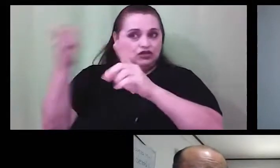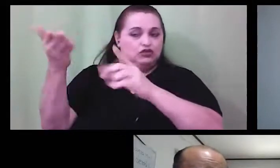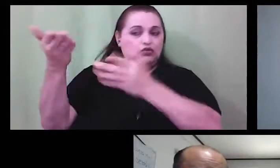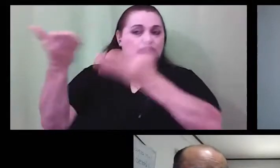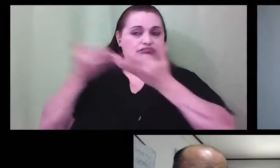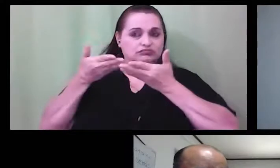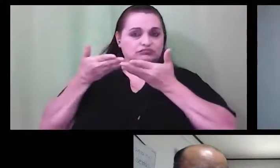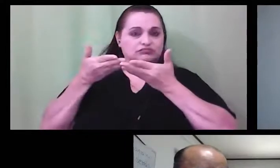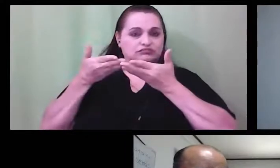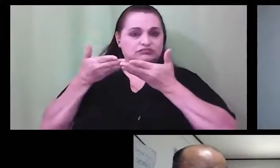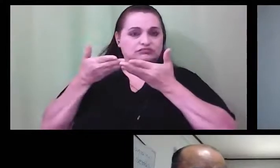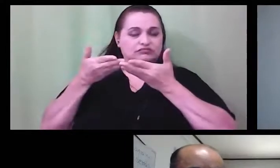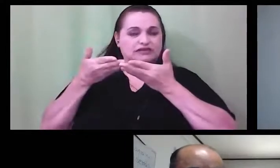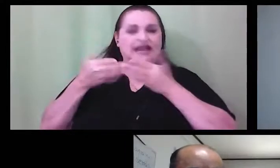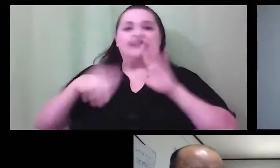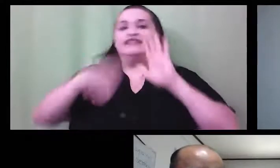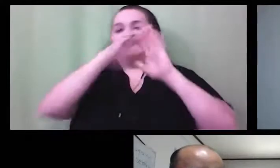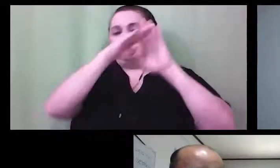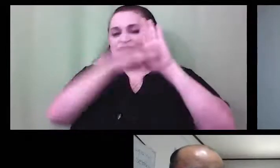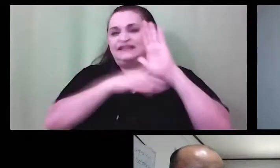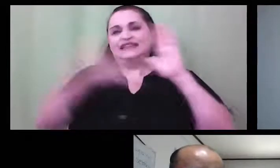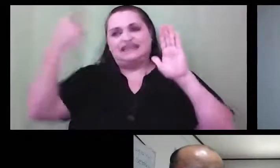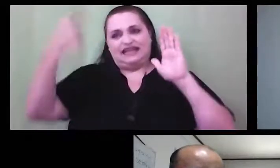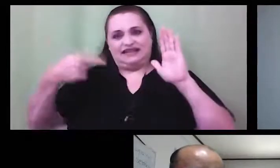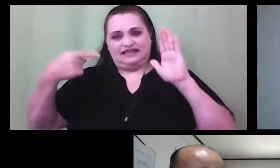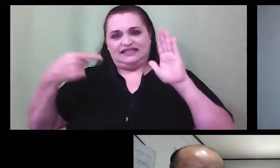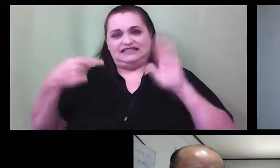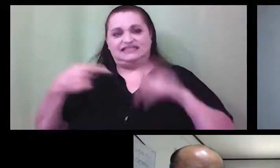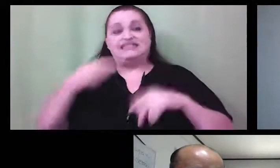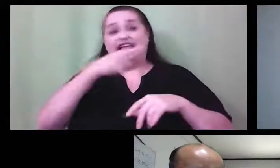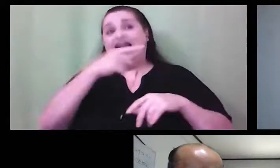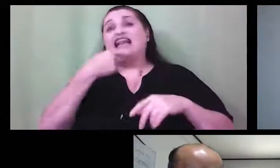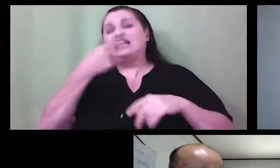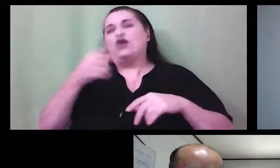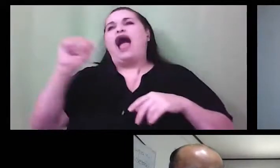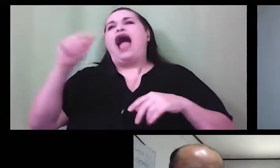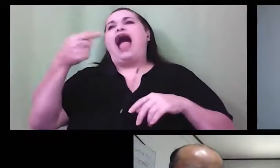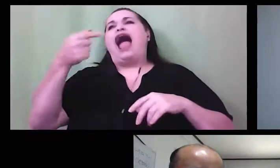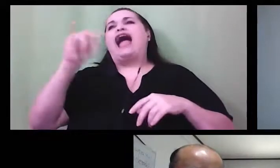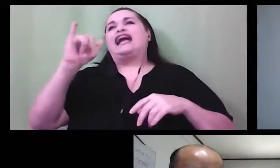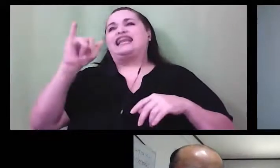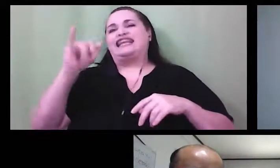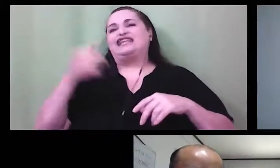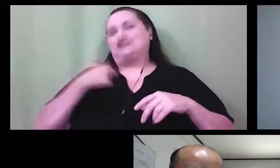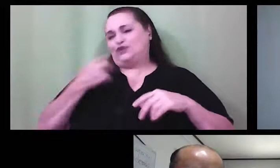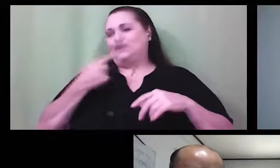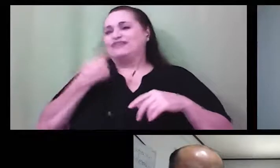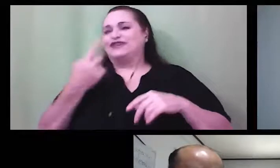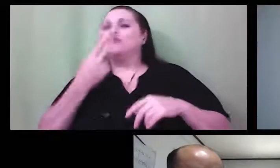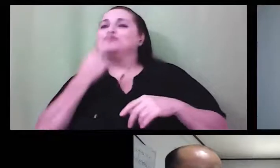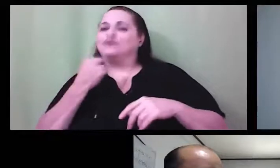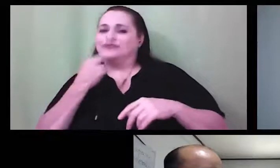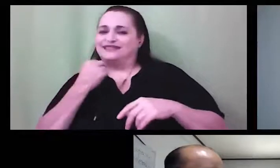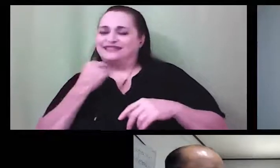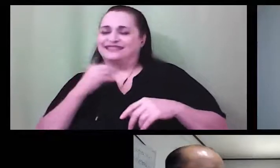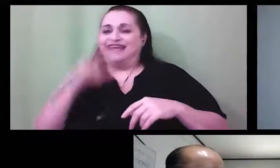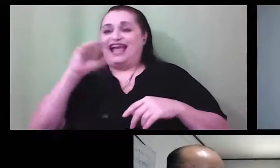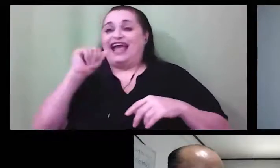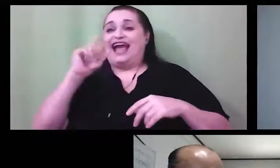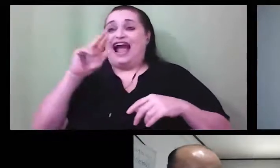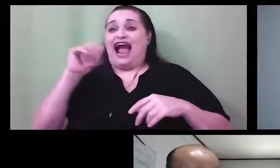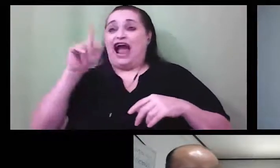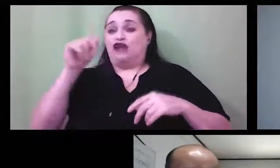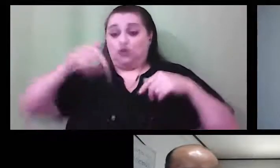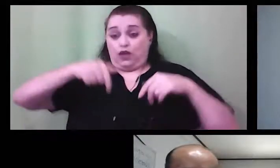la que ponga las directrices. Él dijo los agri, yo digo los dulces. Si Carlos hoy está en